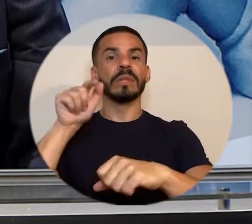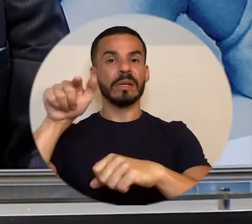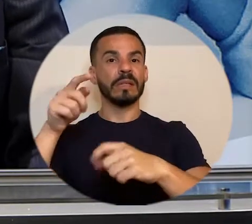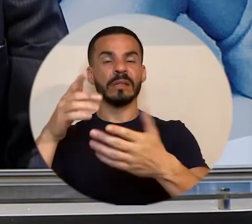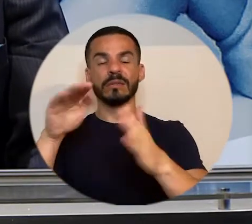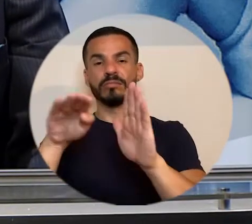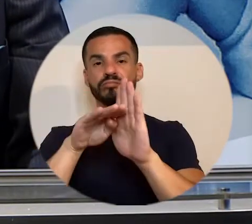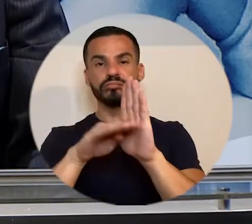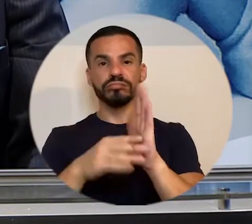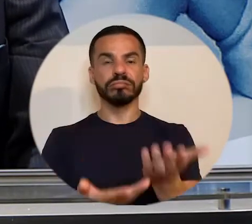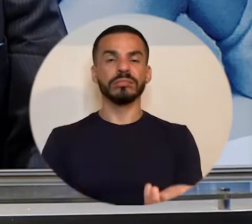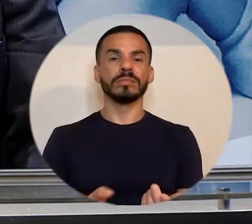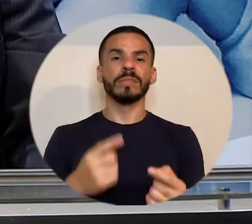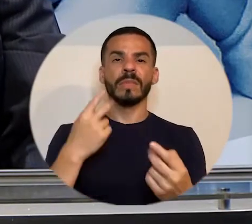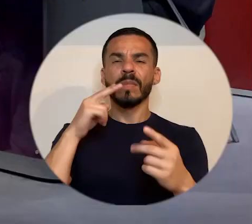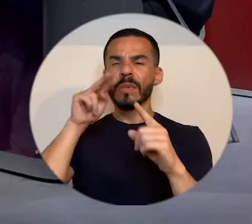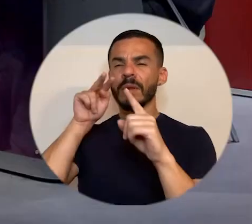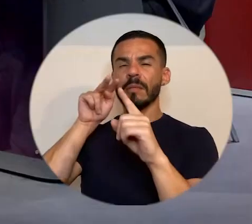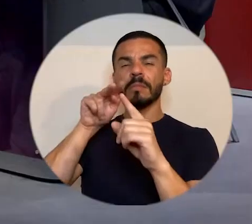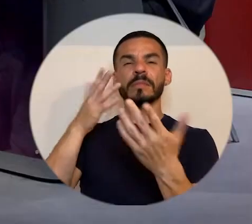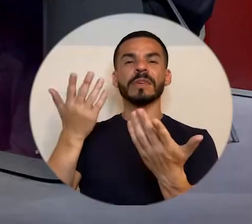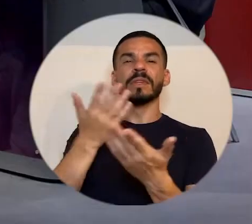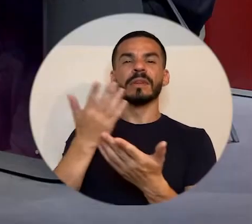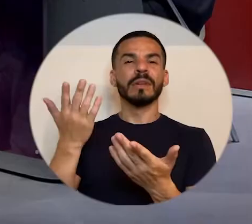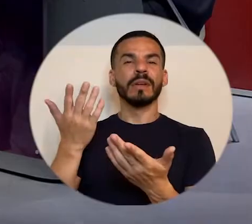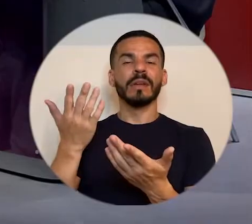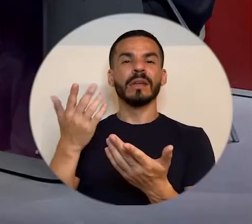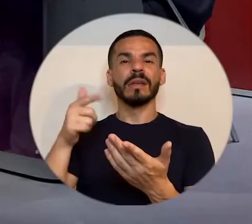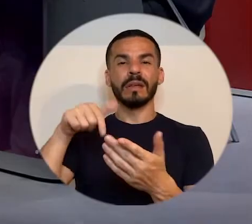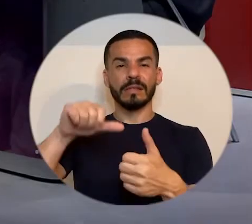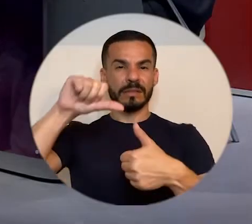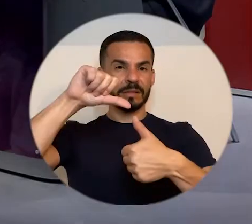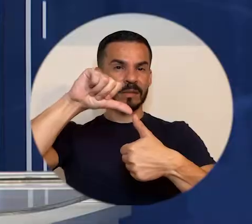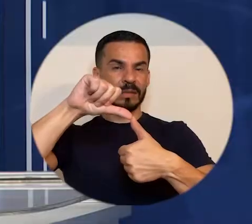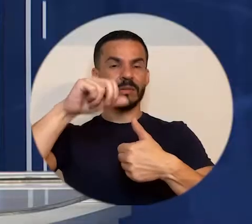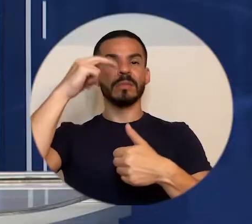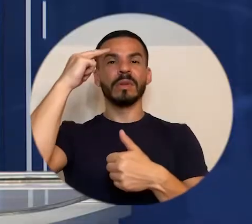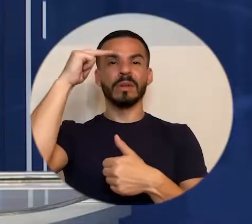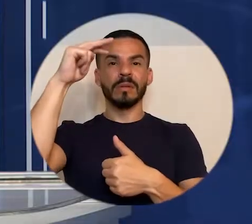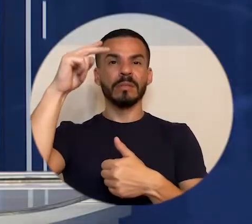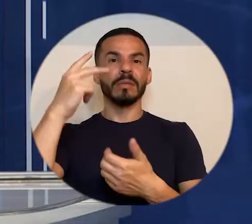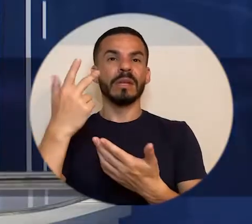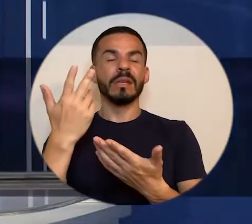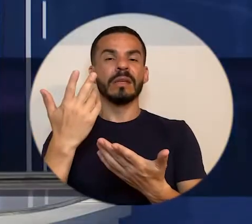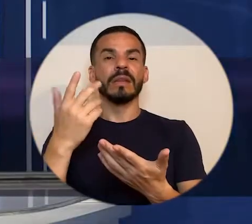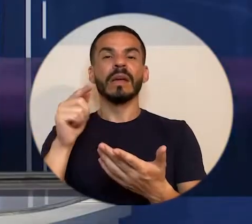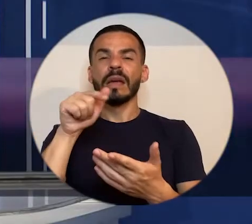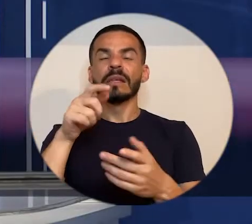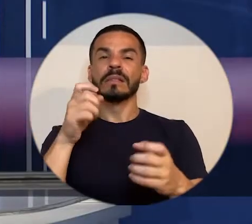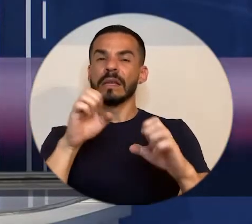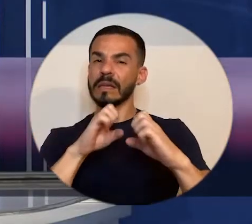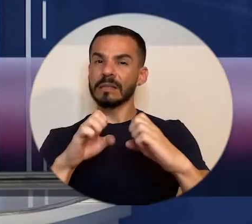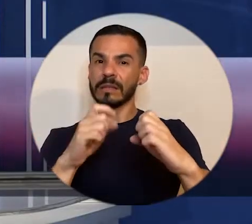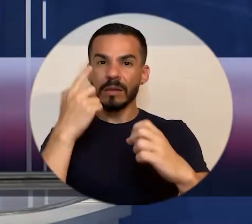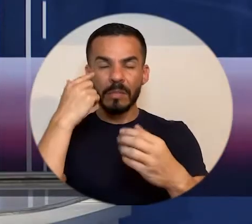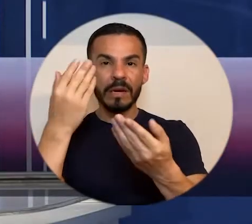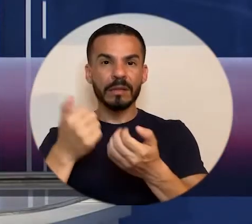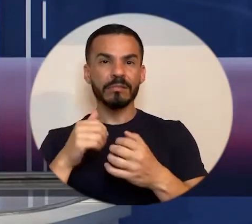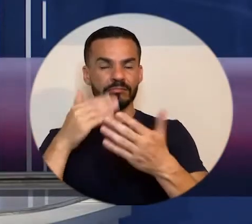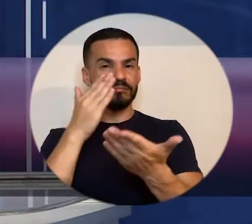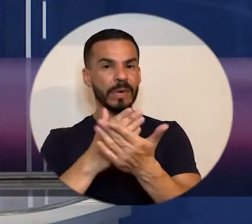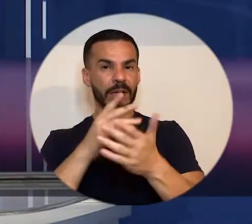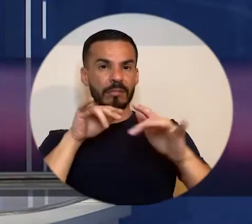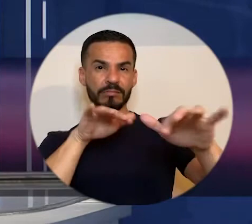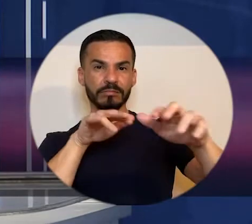estos momentos en esa temática. Volver la mirada hacia Centroamérica y México entonces resulta estratégico en